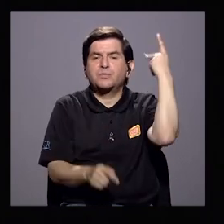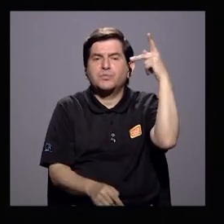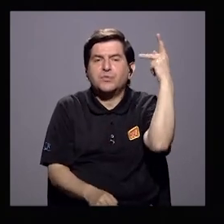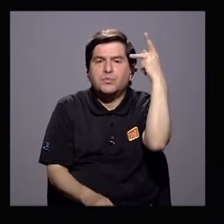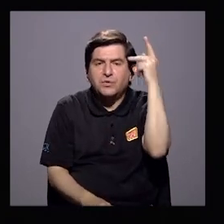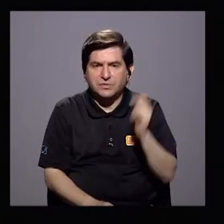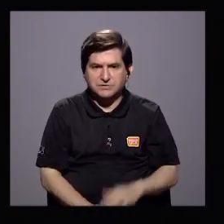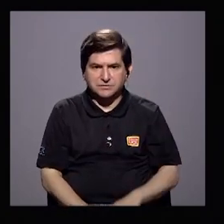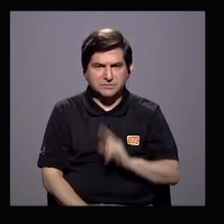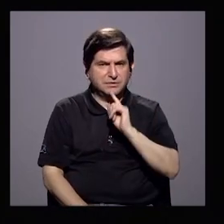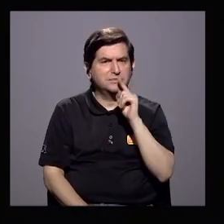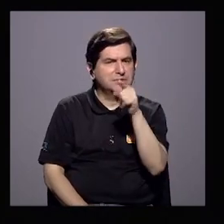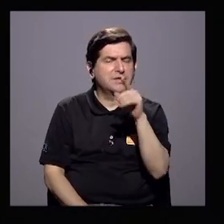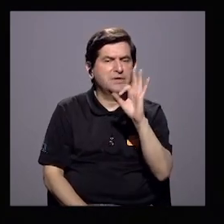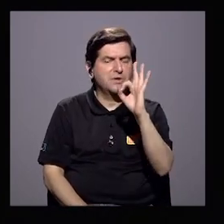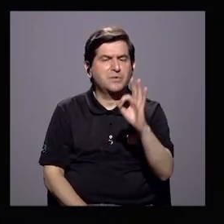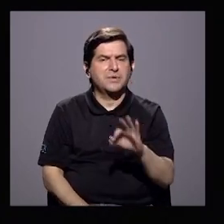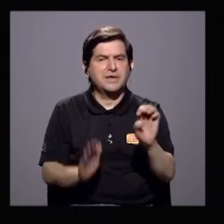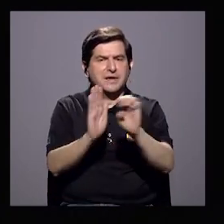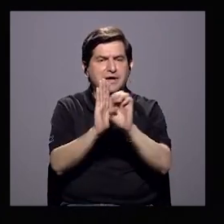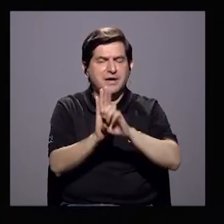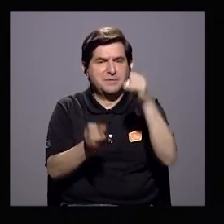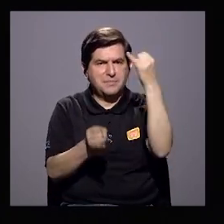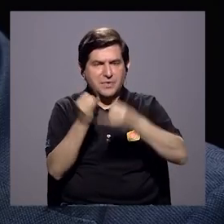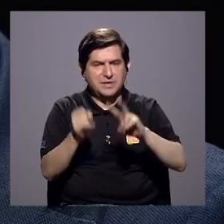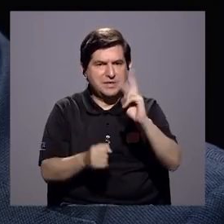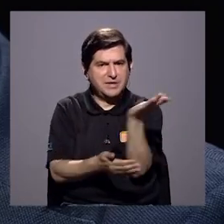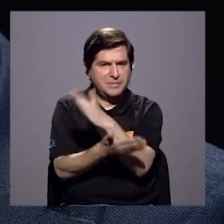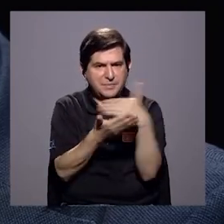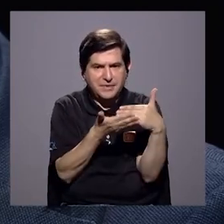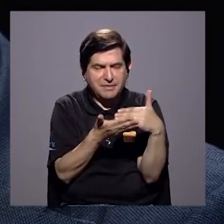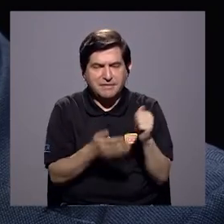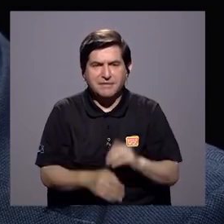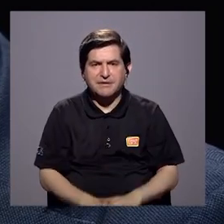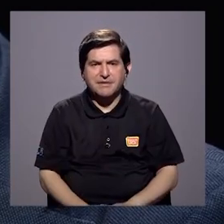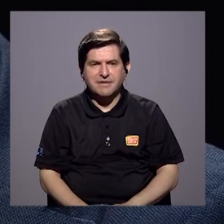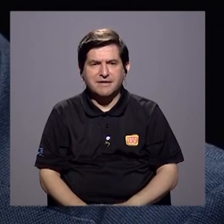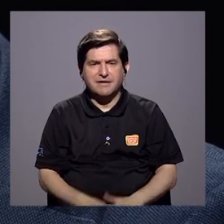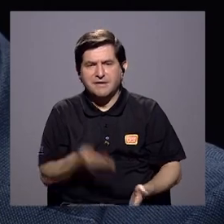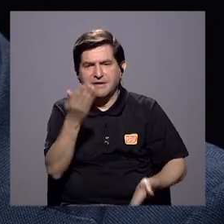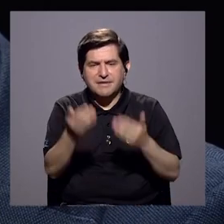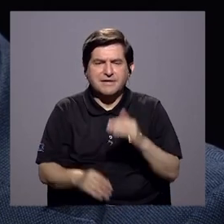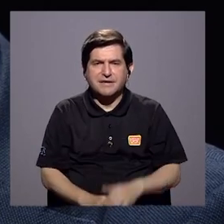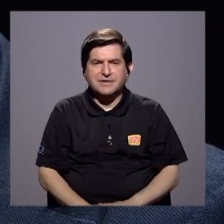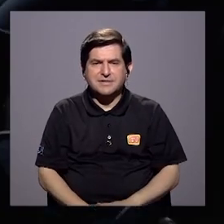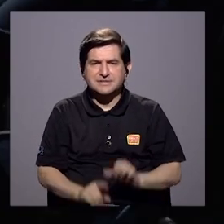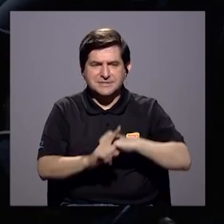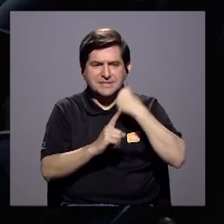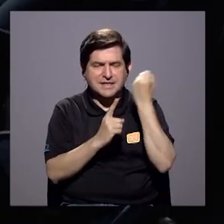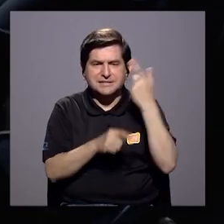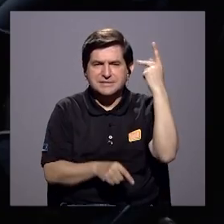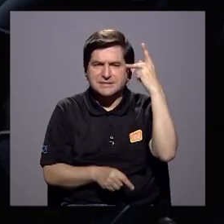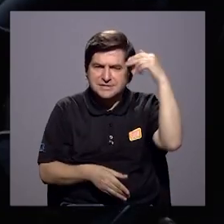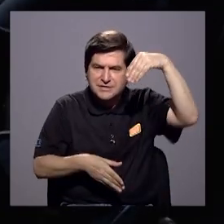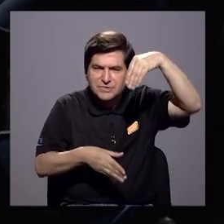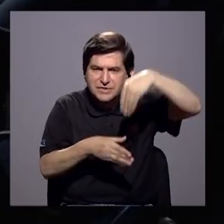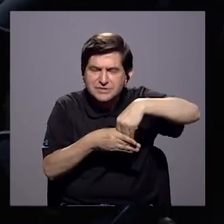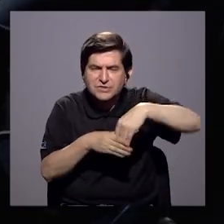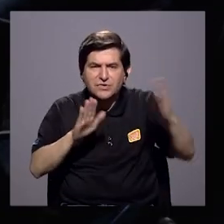políticos que usted ponía un muy buen ejemplo servando el segundo bloque cuáles podrían ser los entramados políticos a los que nos enfrentamos